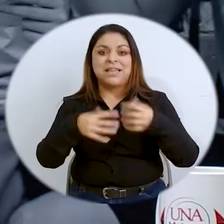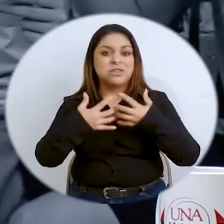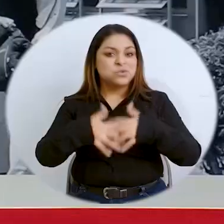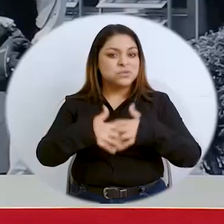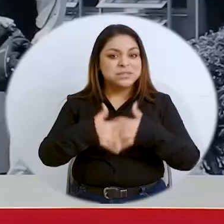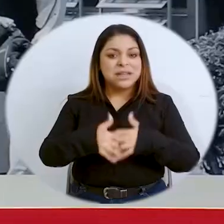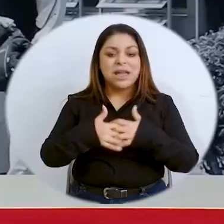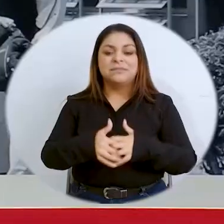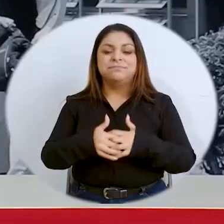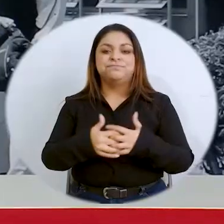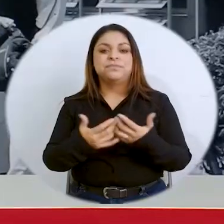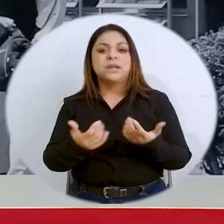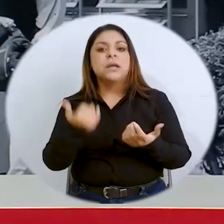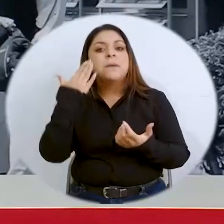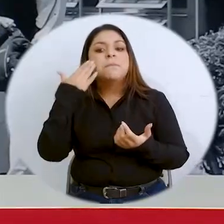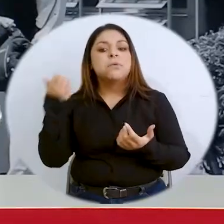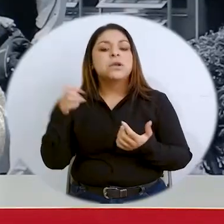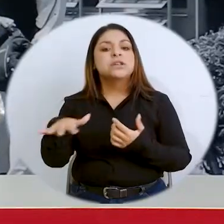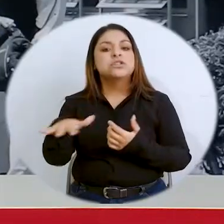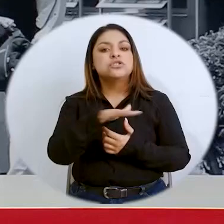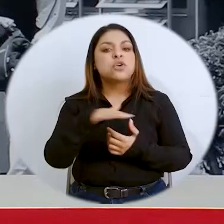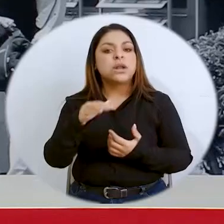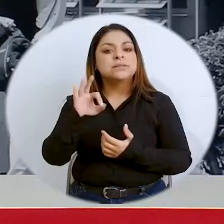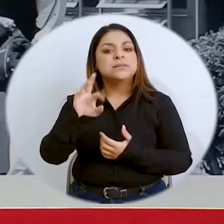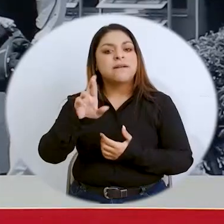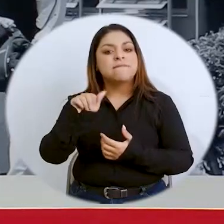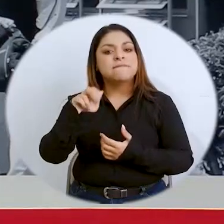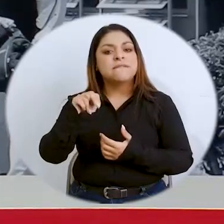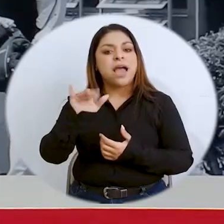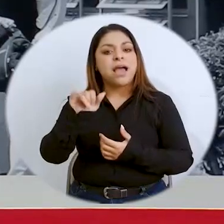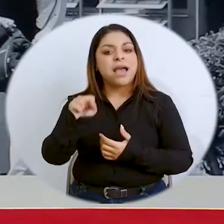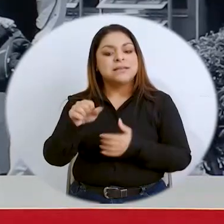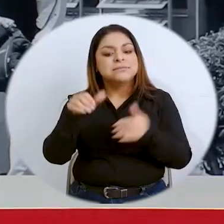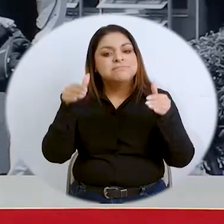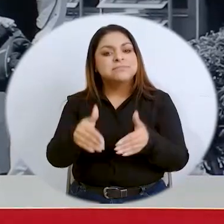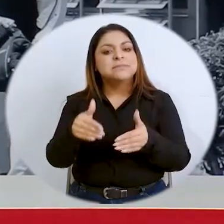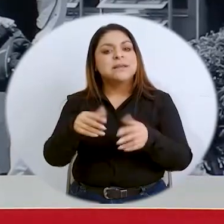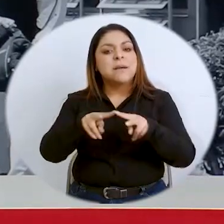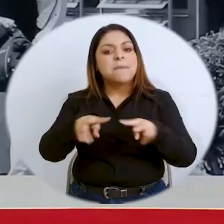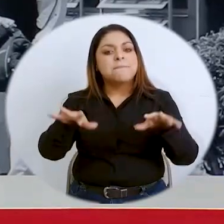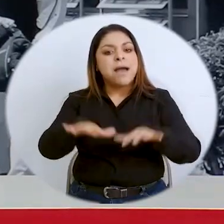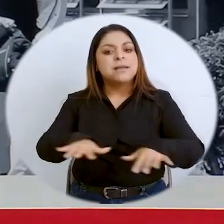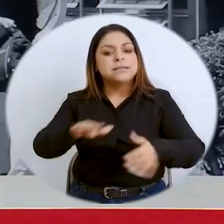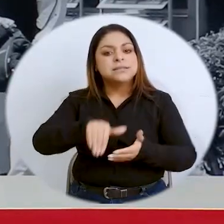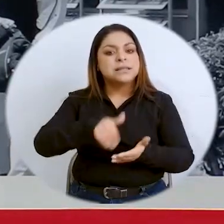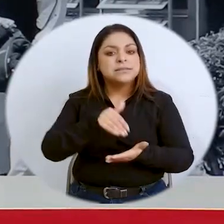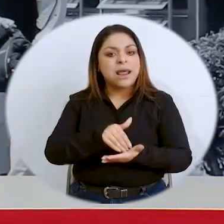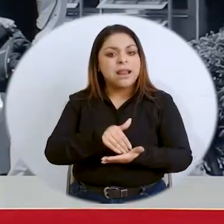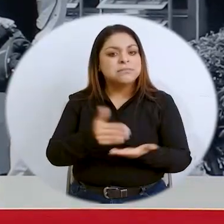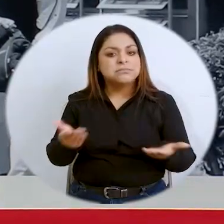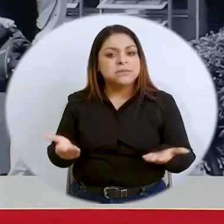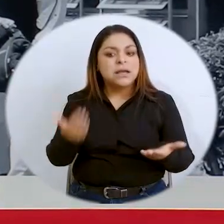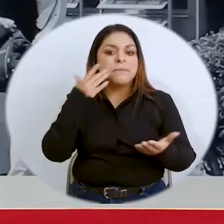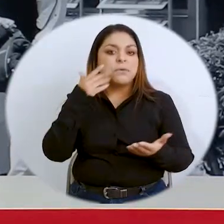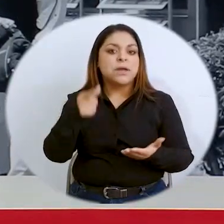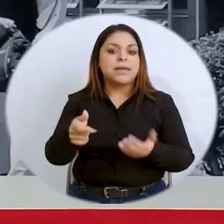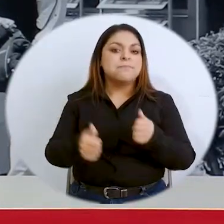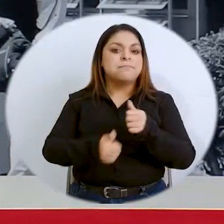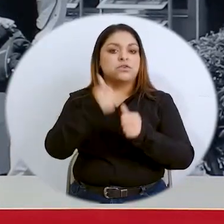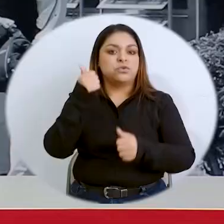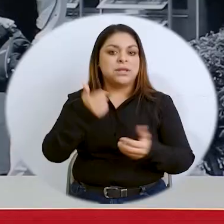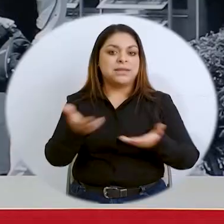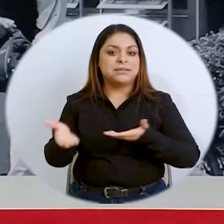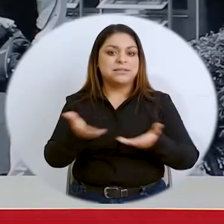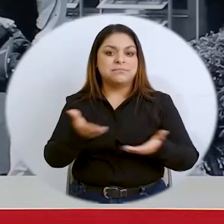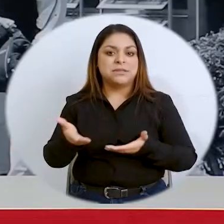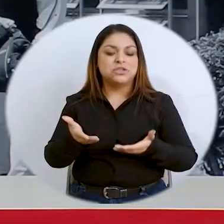ejemplo, actividad industrial, el empleo. ¿Por qué las zonas francas se instalan principalmente en el Valle Central? Bueno, porque ahí es donde están la mayoría de servicios, pero